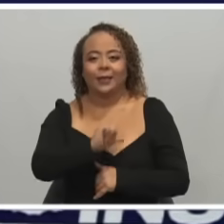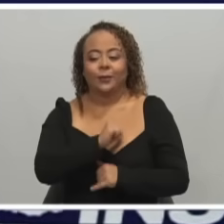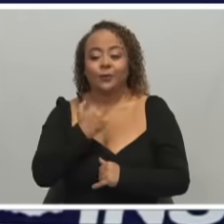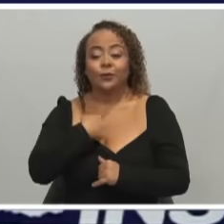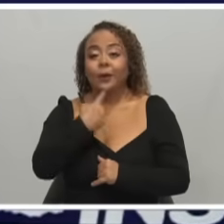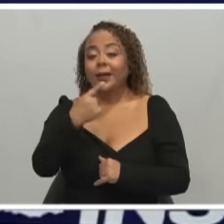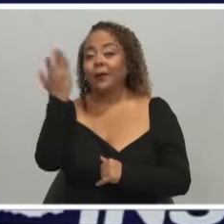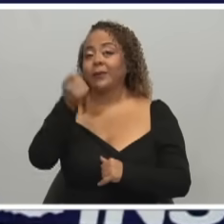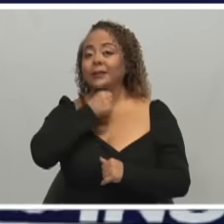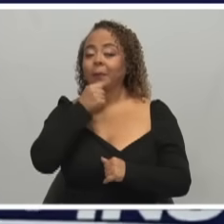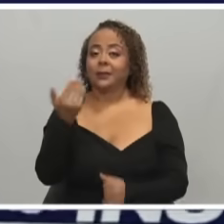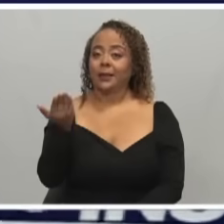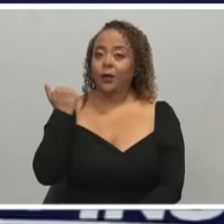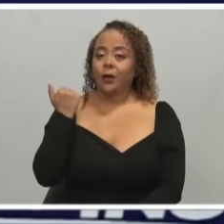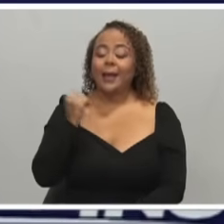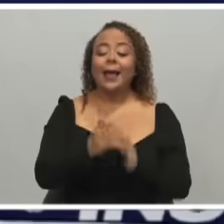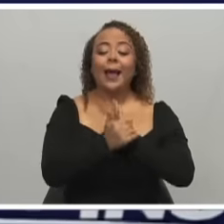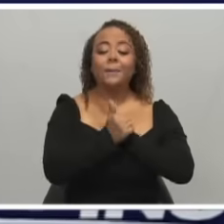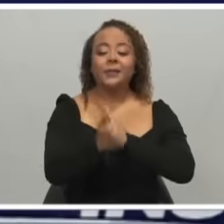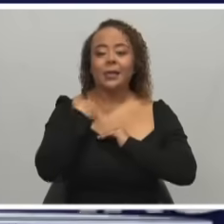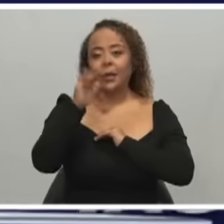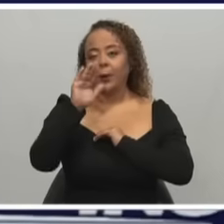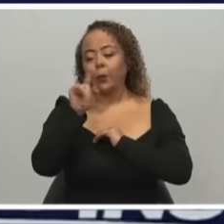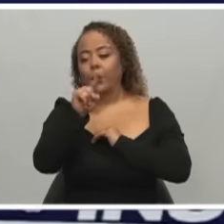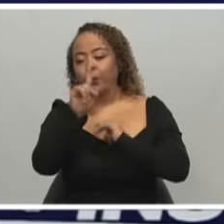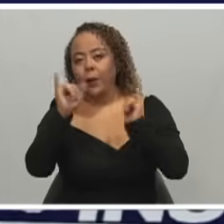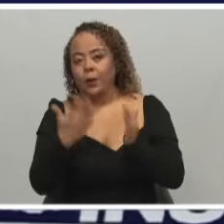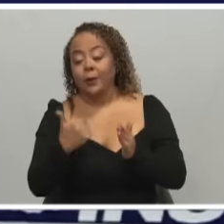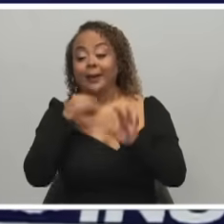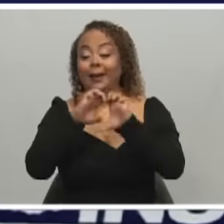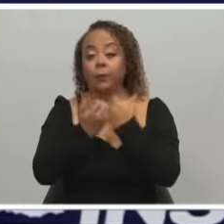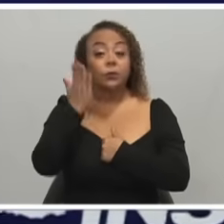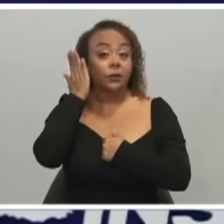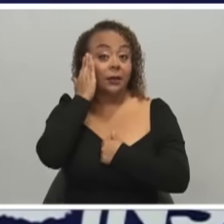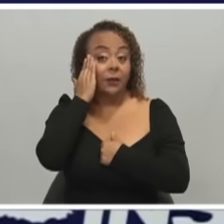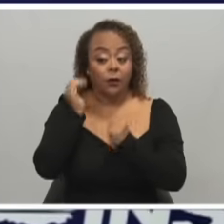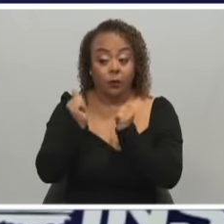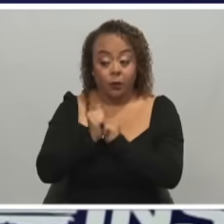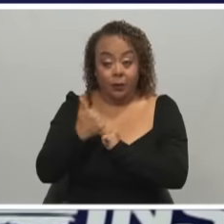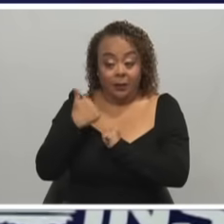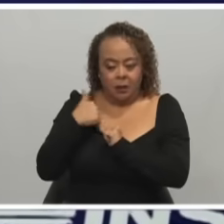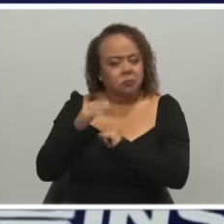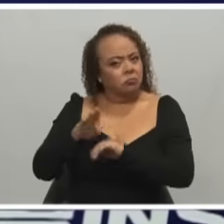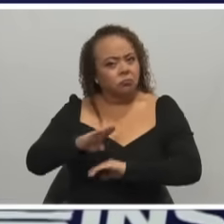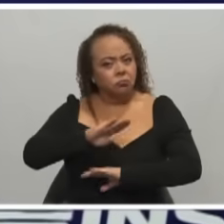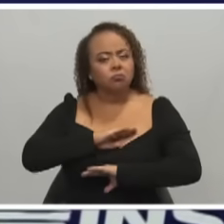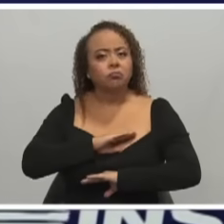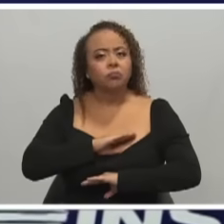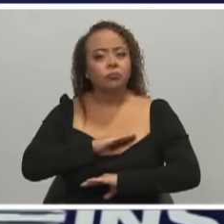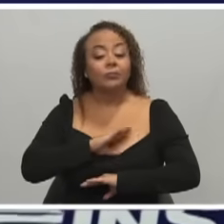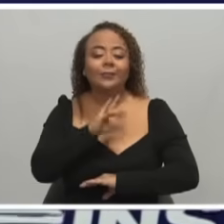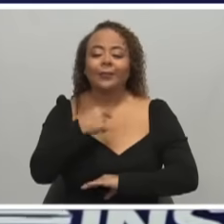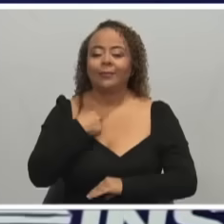conferencia de prensa anterior es la capacidad que tiene un jugador la capacidad que tiene un equipo de saber con lo que en tiene le alcanza y yo